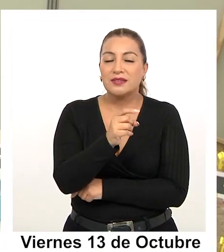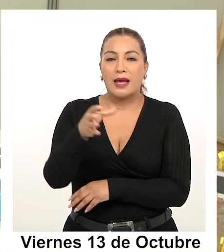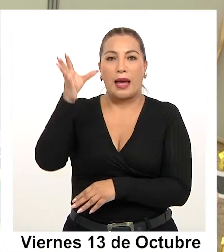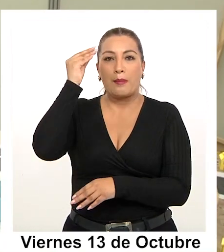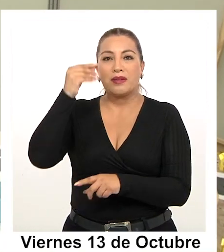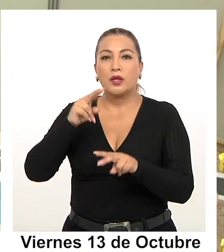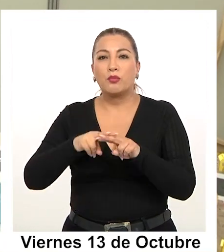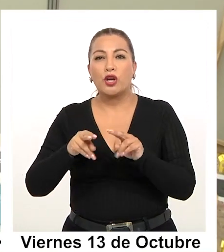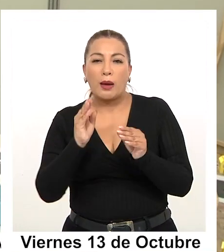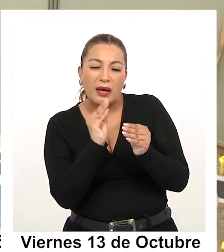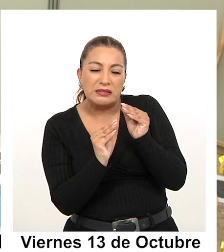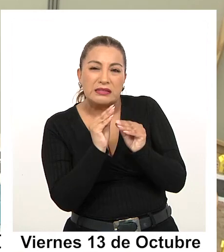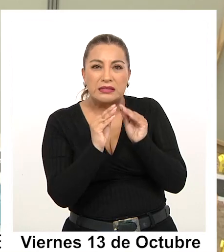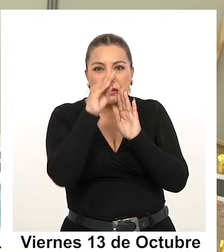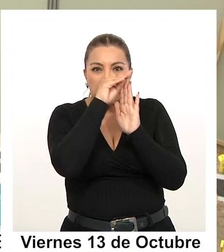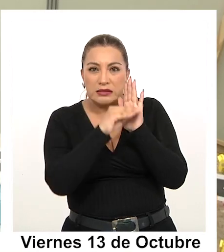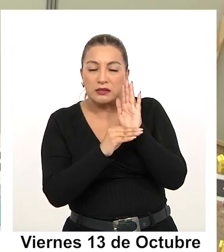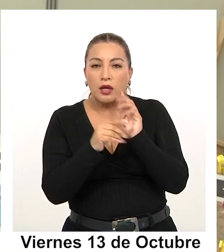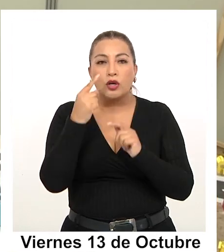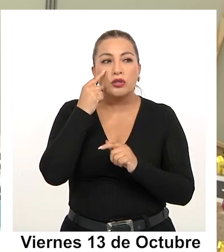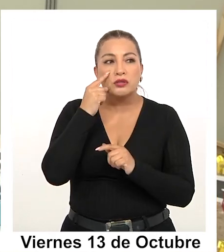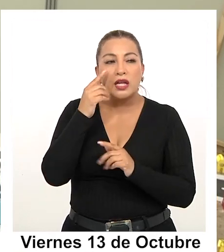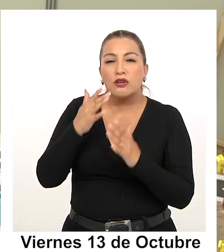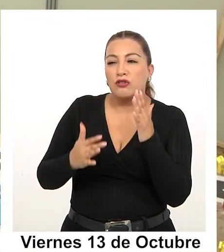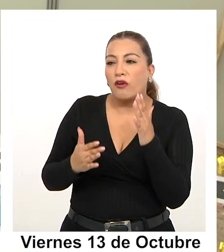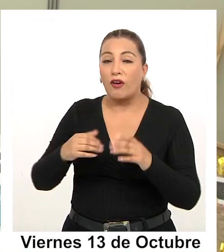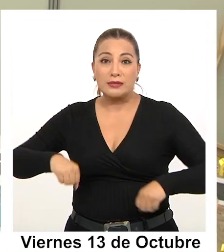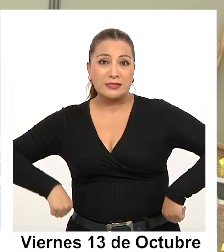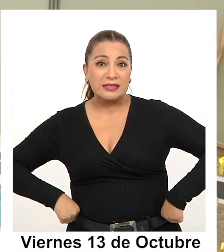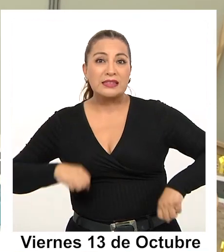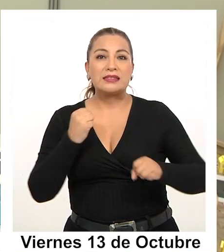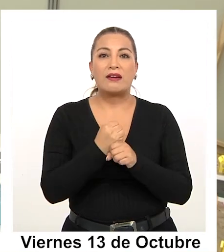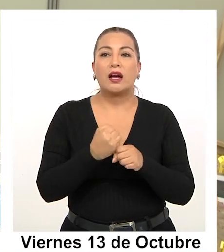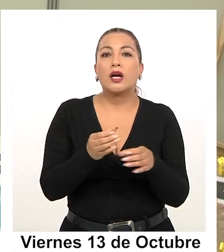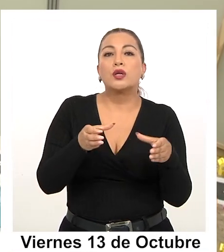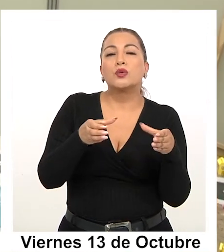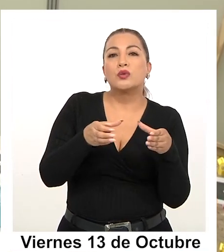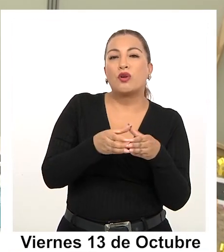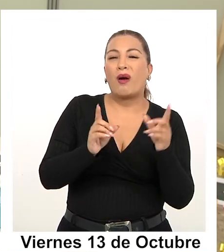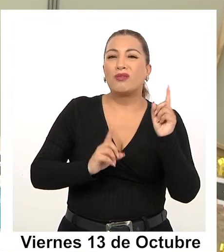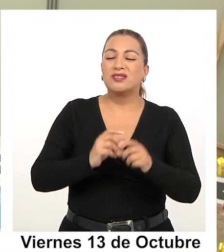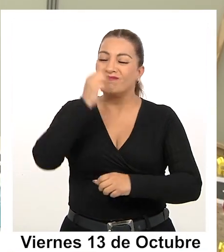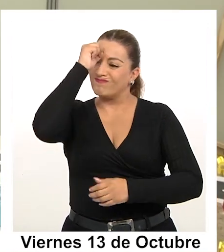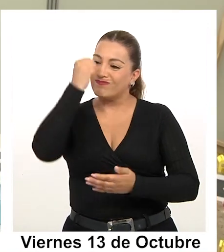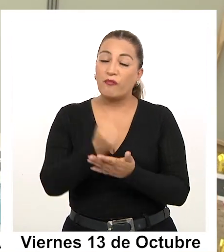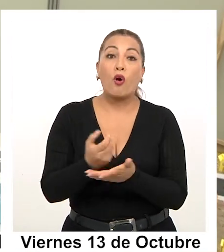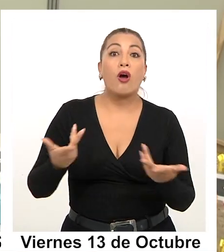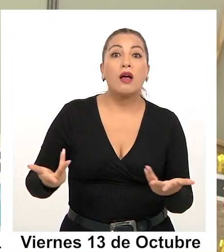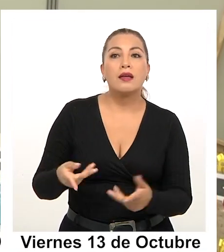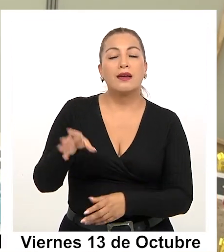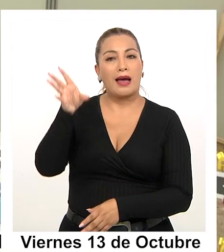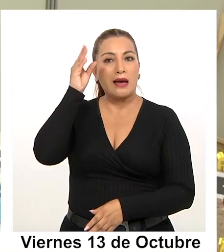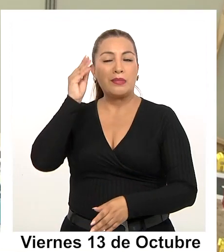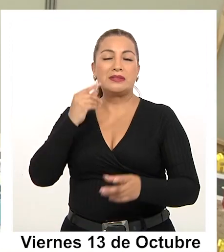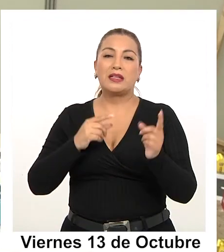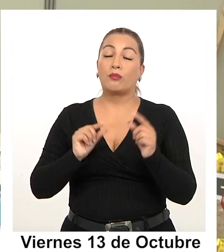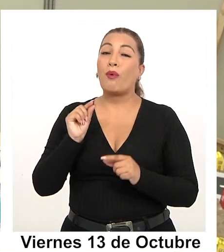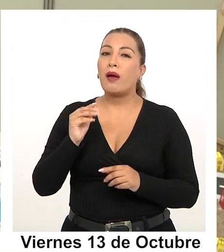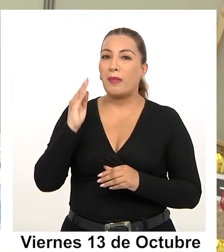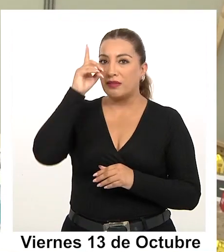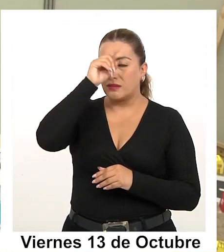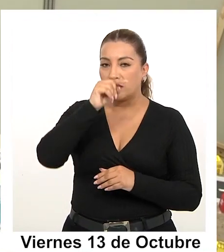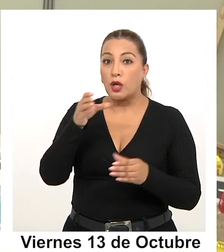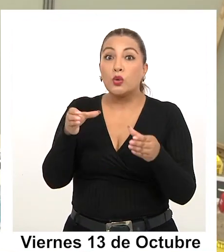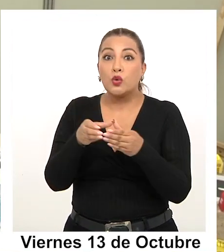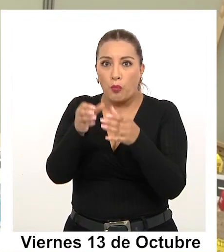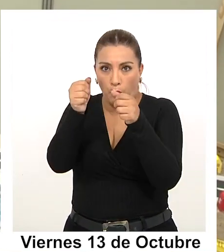a programar, tienen que conocer los robots, el tema de trabajar en equipo, la frustración. Entonces para ellos es un poquito más difícil, pero en equipo